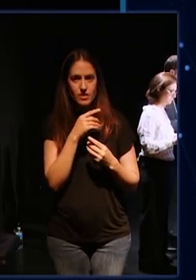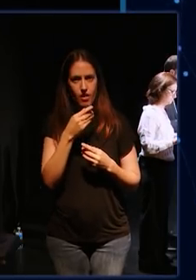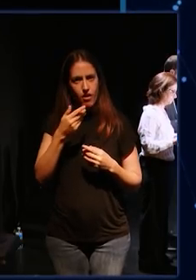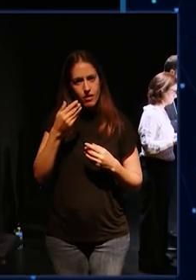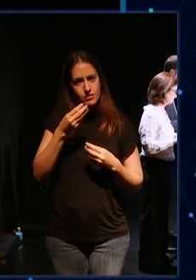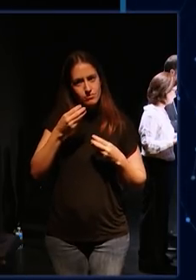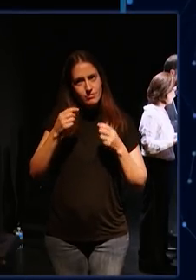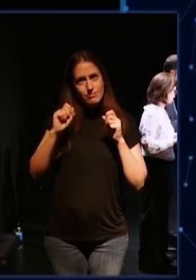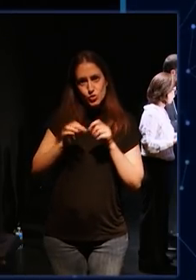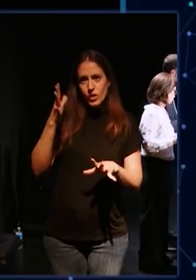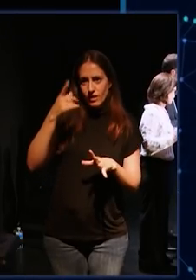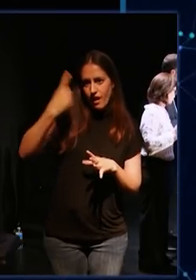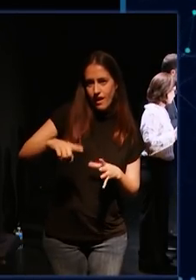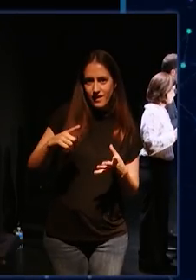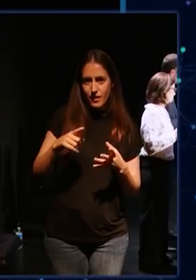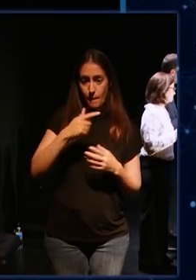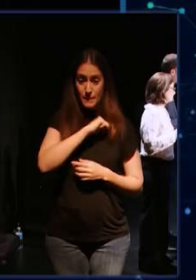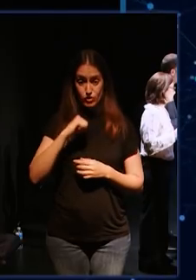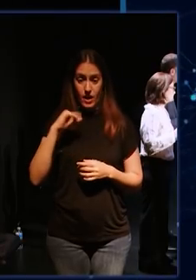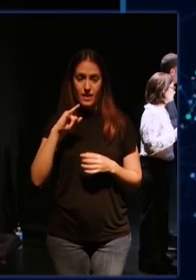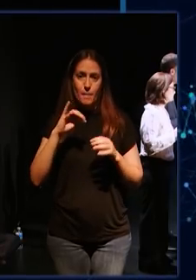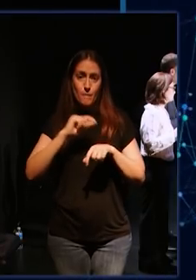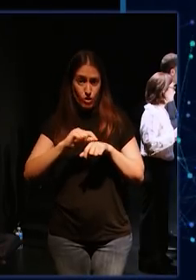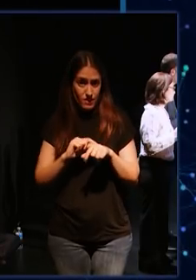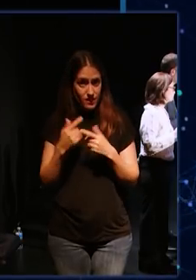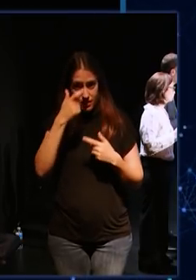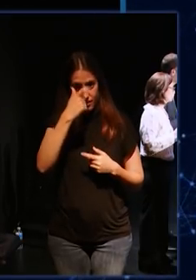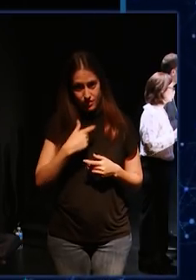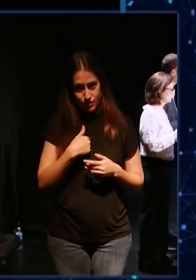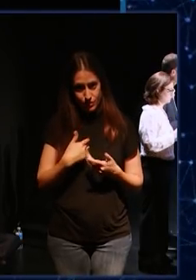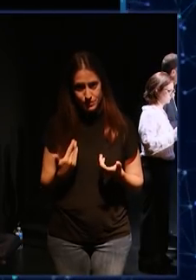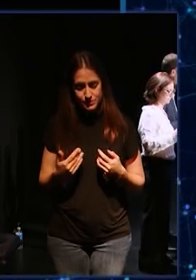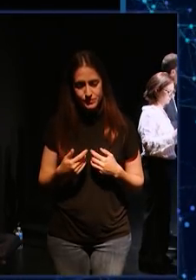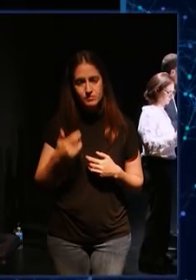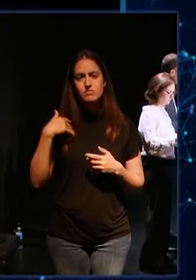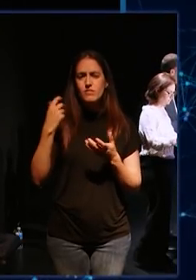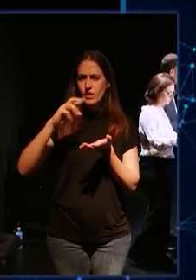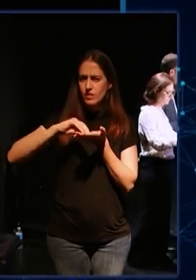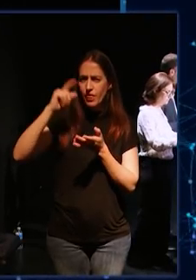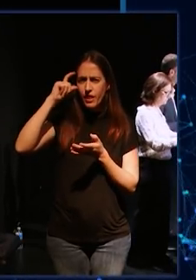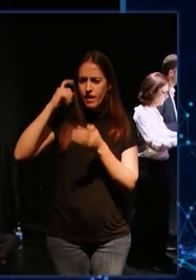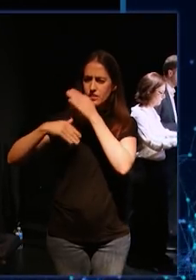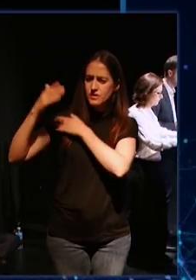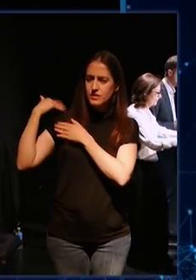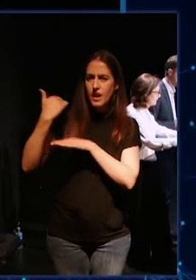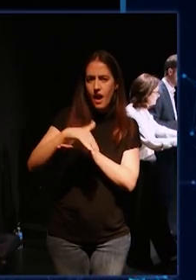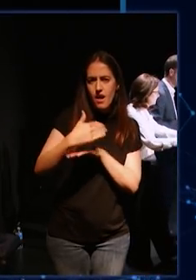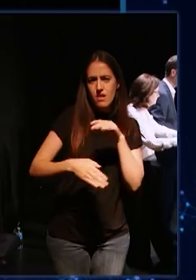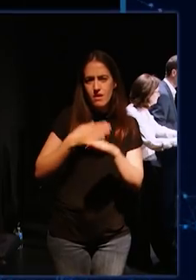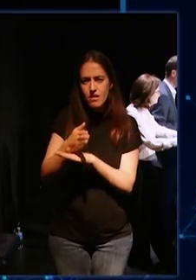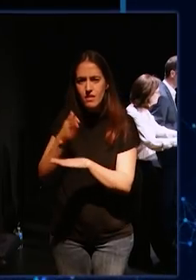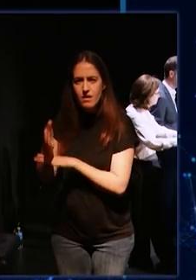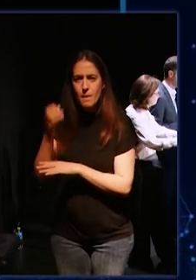y como fuerza política. A ver, llevamos tiempo compartiendo las calles, la actividad en las calles, asistiendo